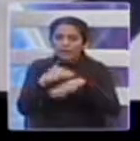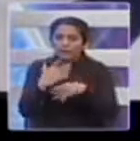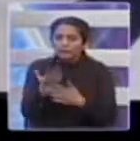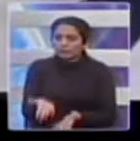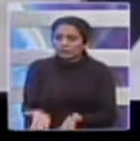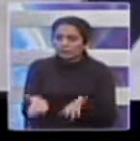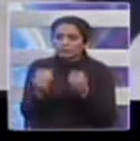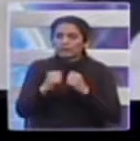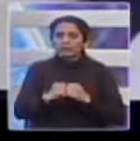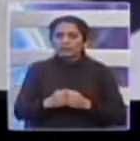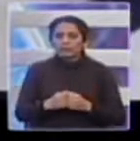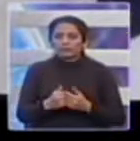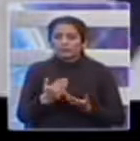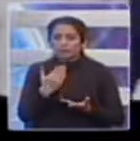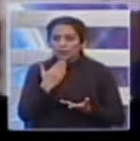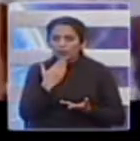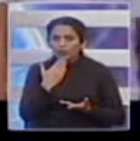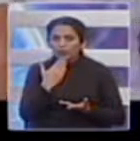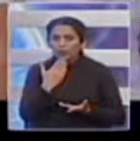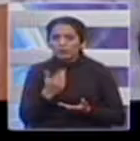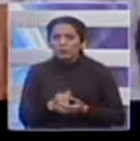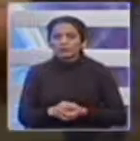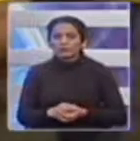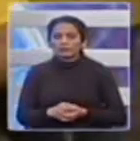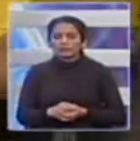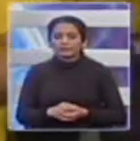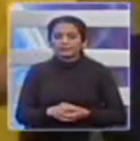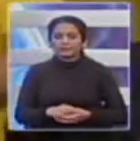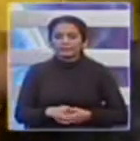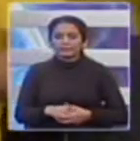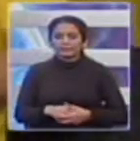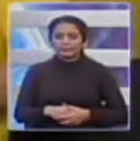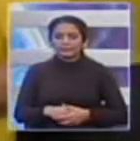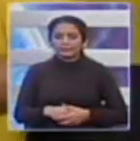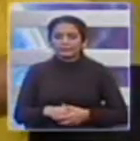impuesto a los sueños de los jóvenes. Leonardo Sánchez, Telerama Noticias.